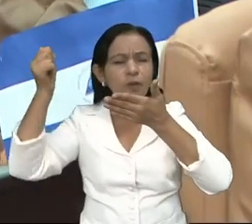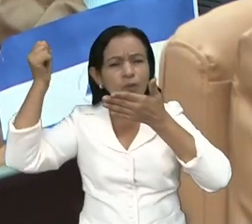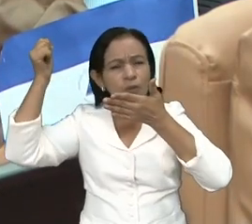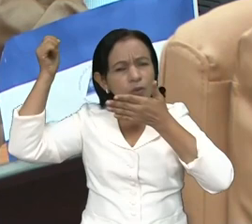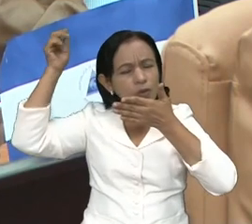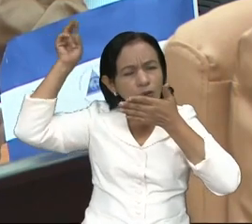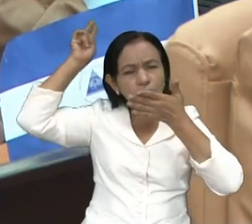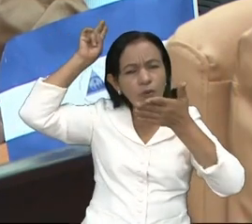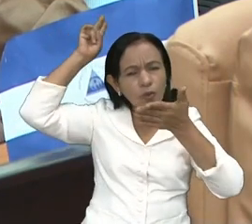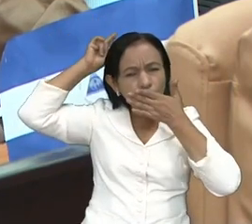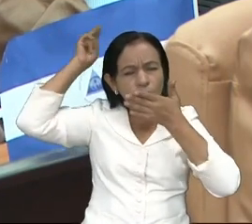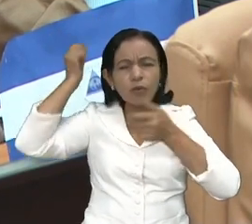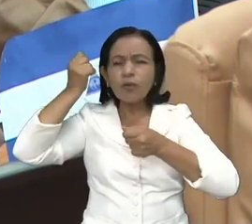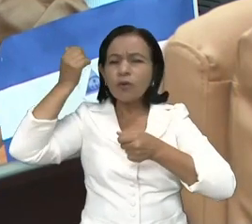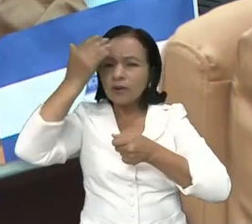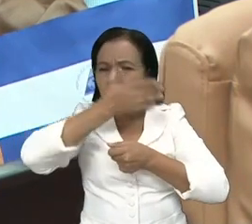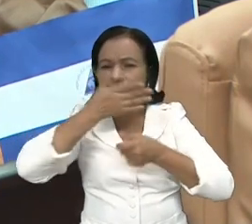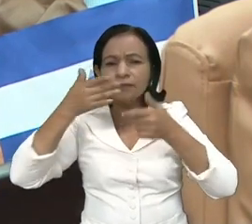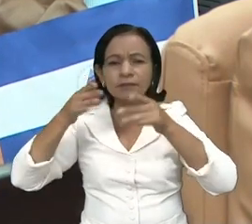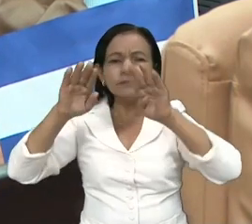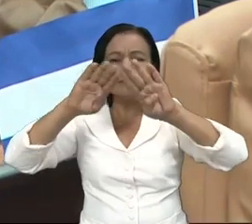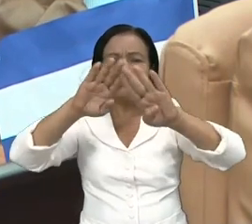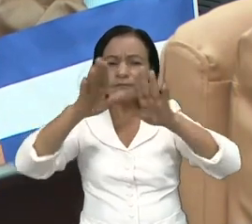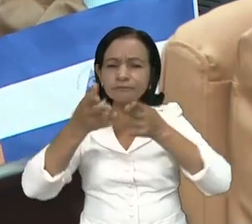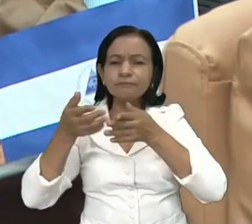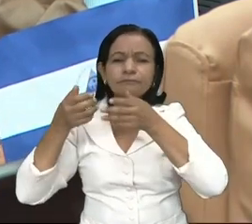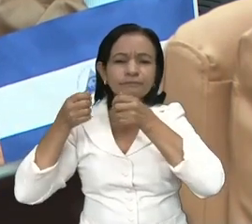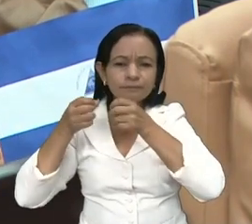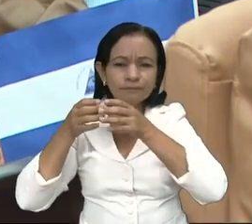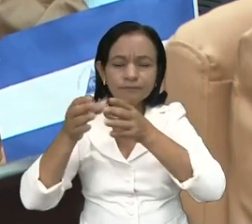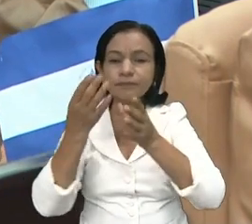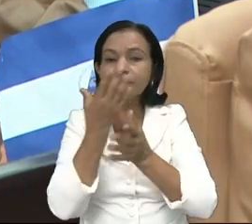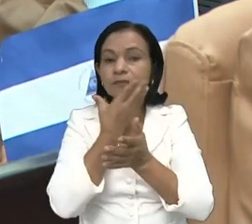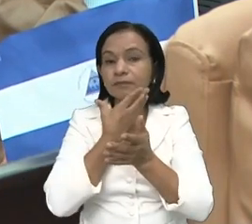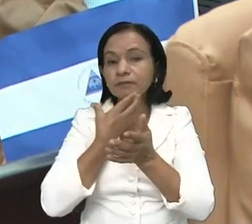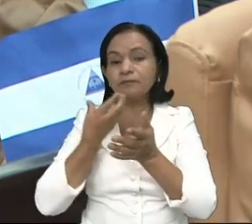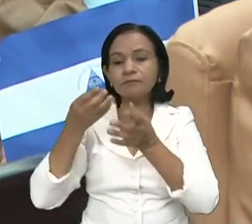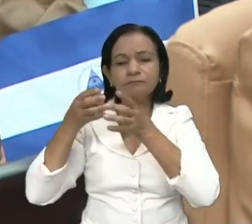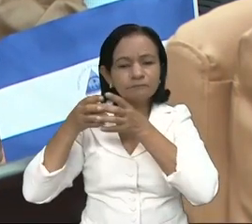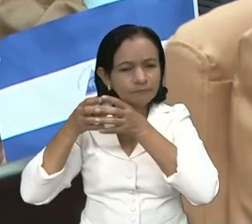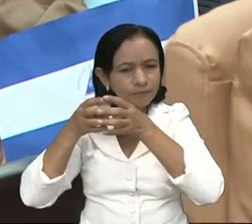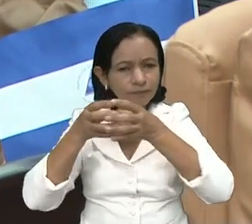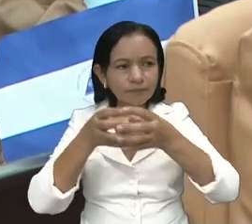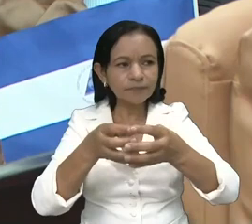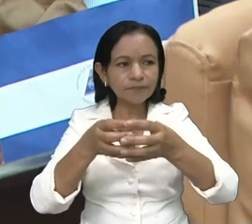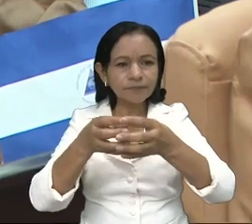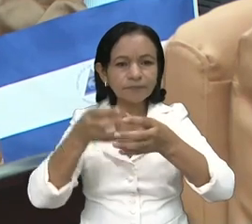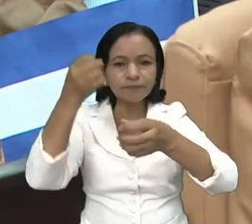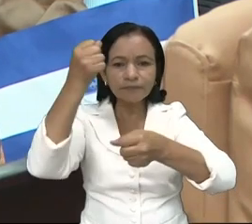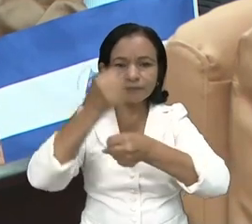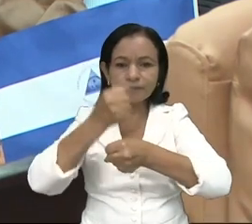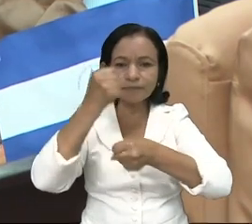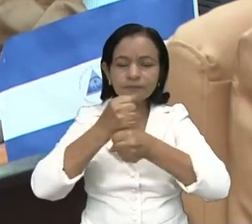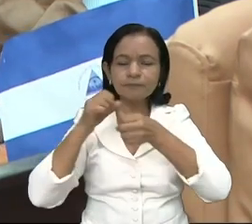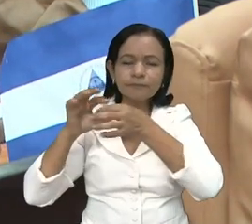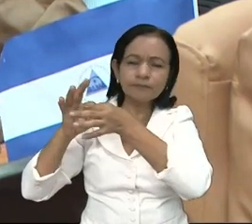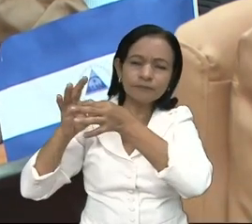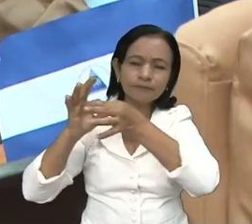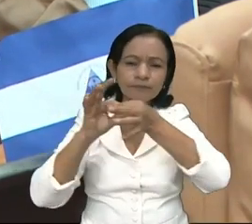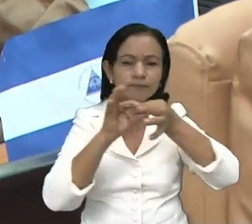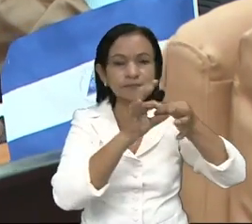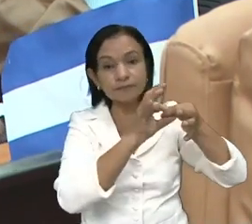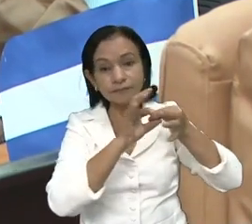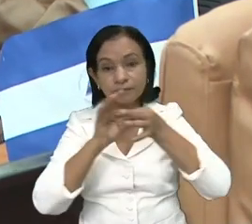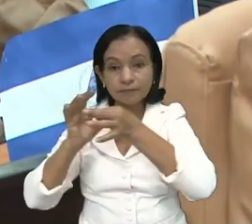y afrodescendientes, las mujeres, los jóvenes organizados y trabajando unidos